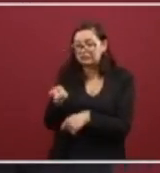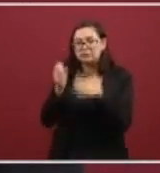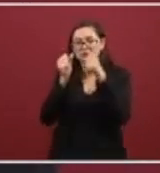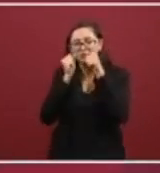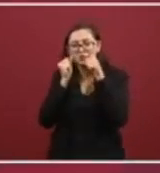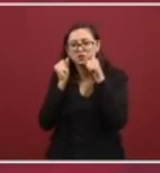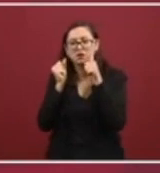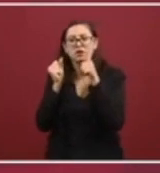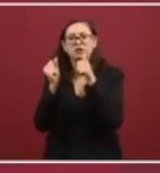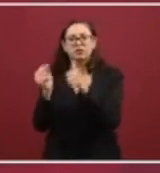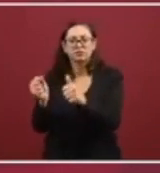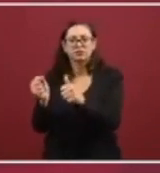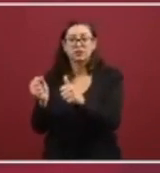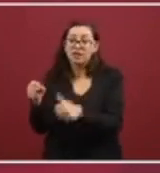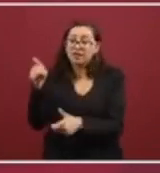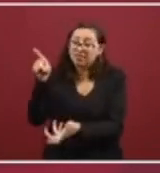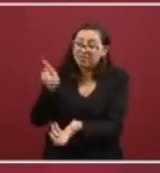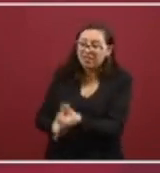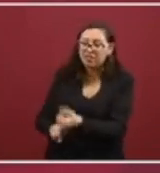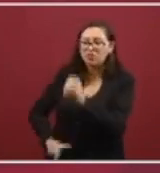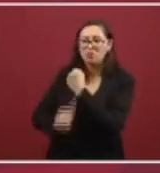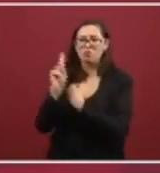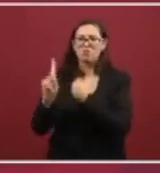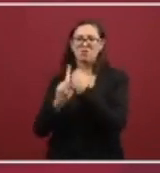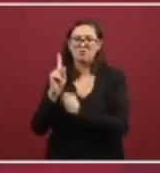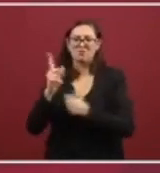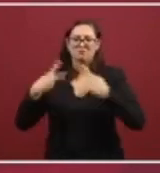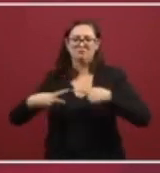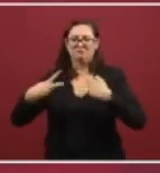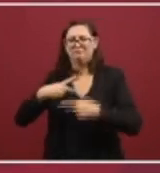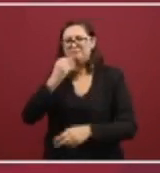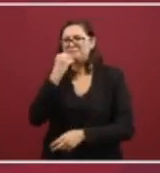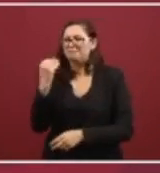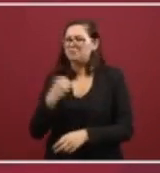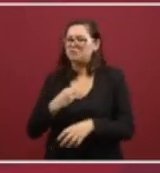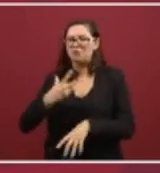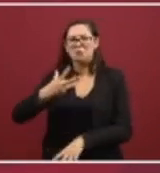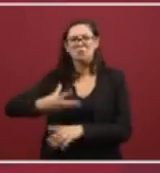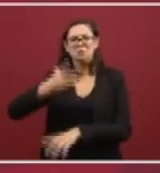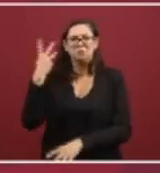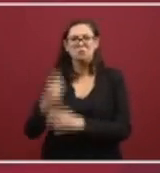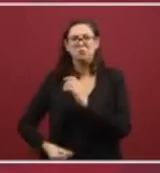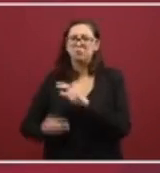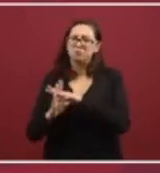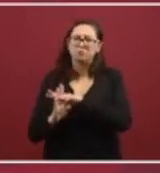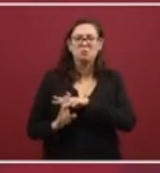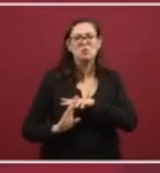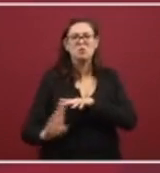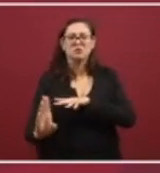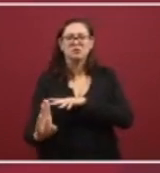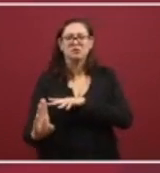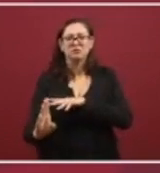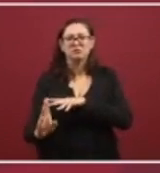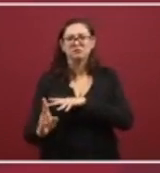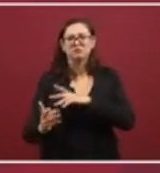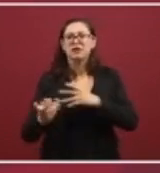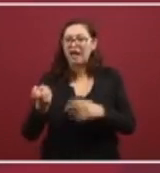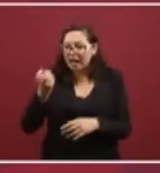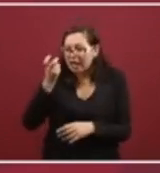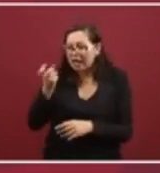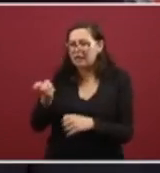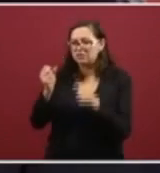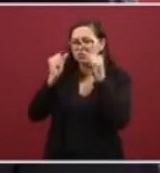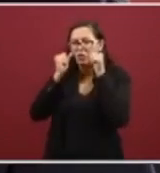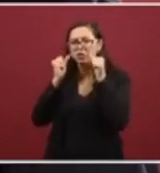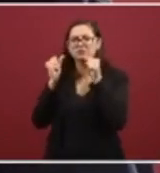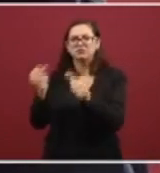los problemas que originan el fenómeno migratorio, no apostar solo al